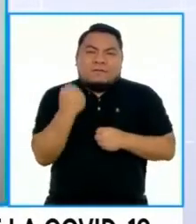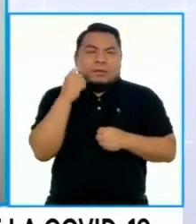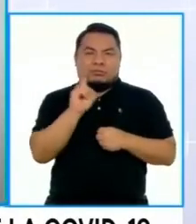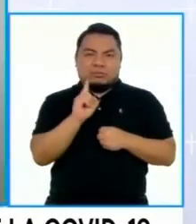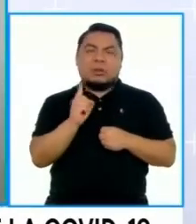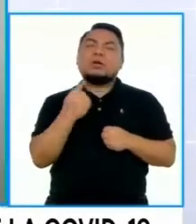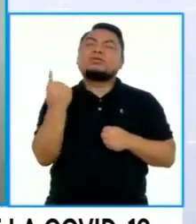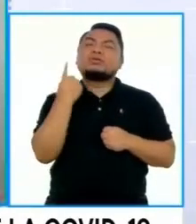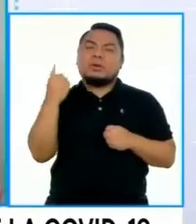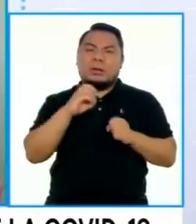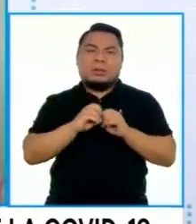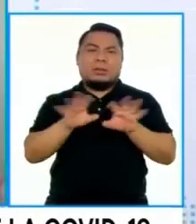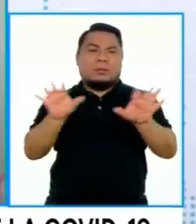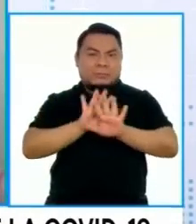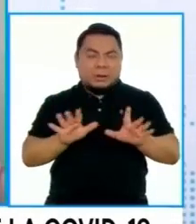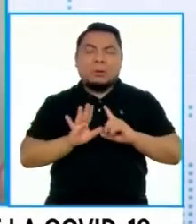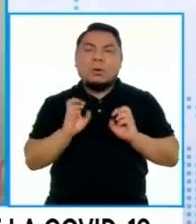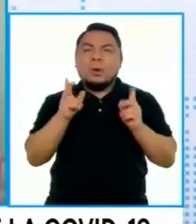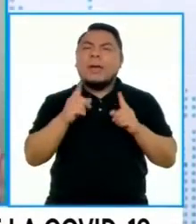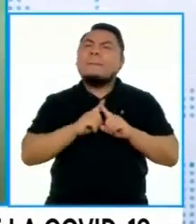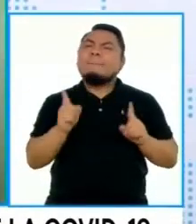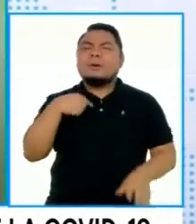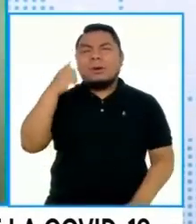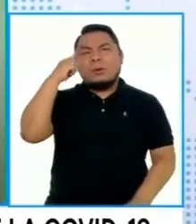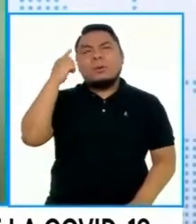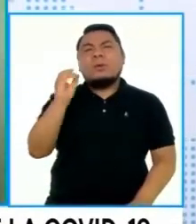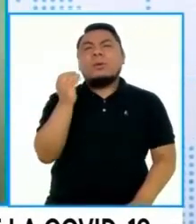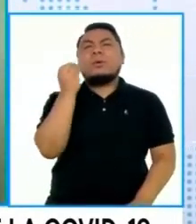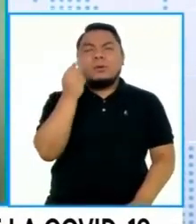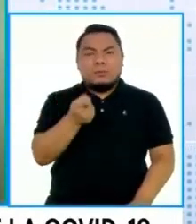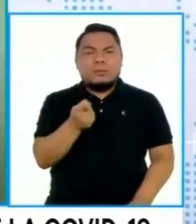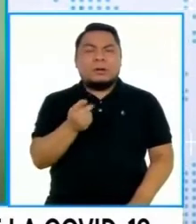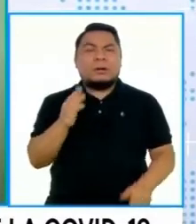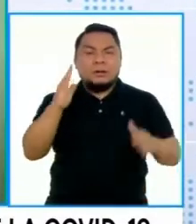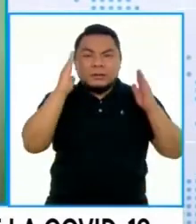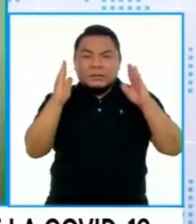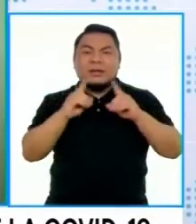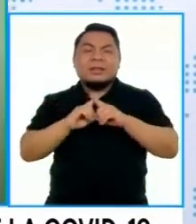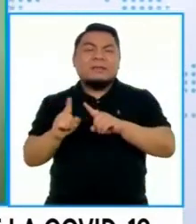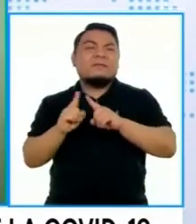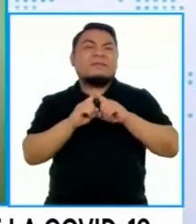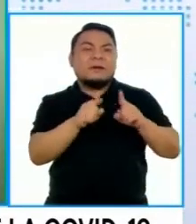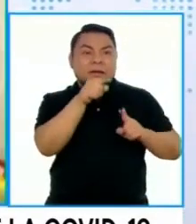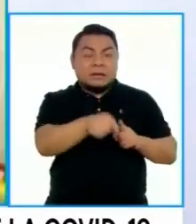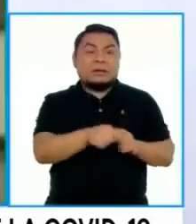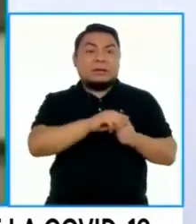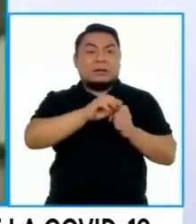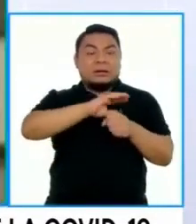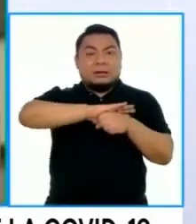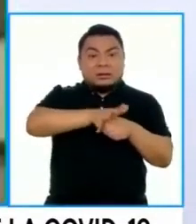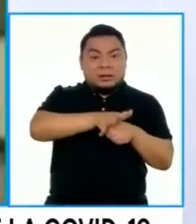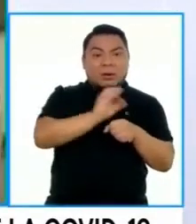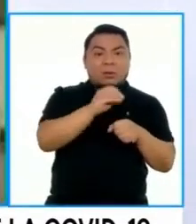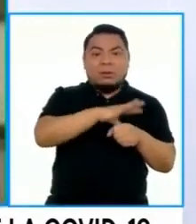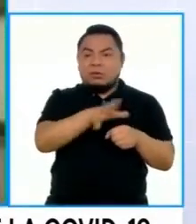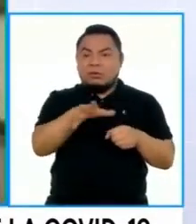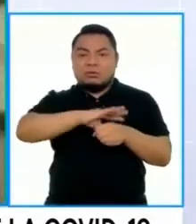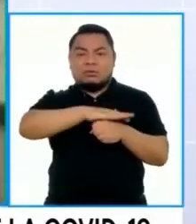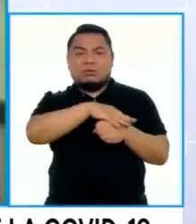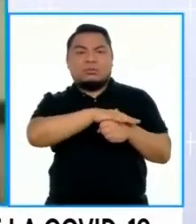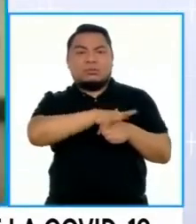cómo diferenciarlas, es decir, tampoco hay manera de cómo atender diferenciadamente si es que uno tiene una cepa o el otro